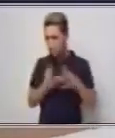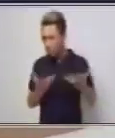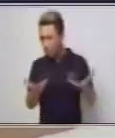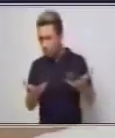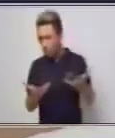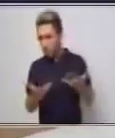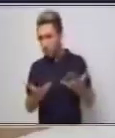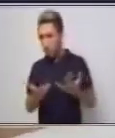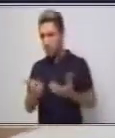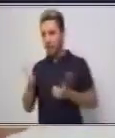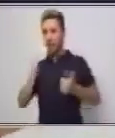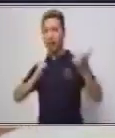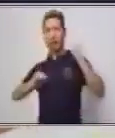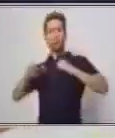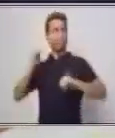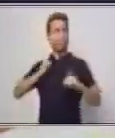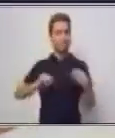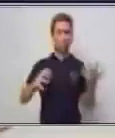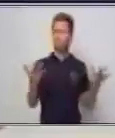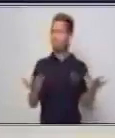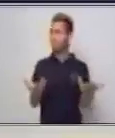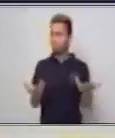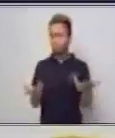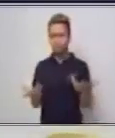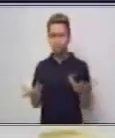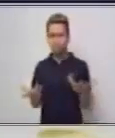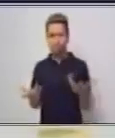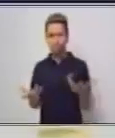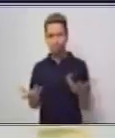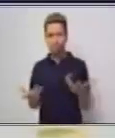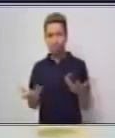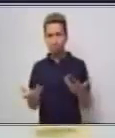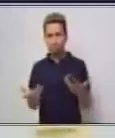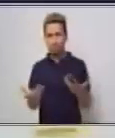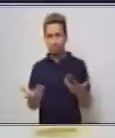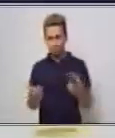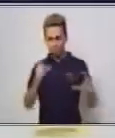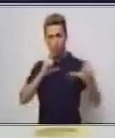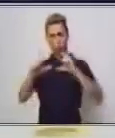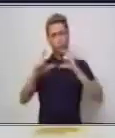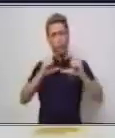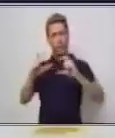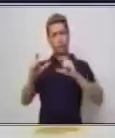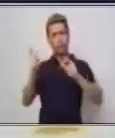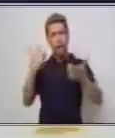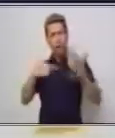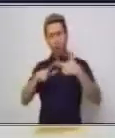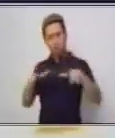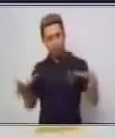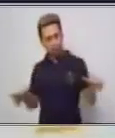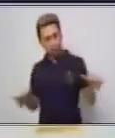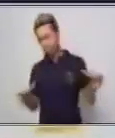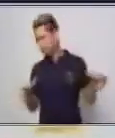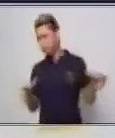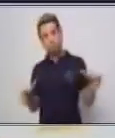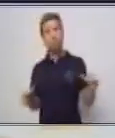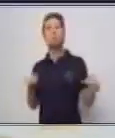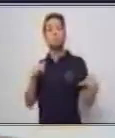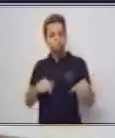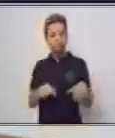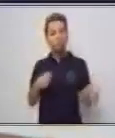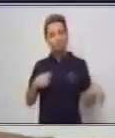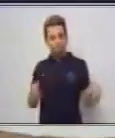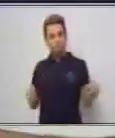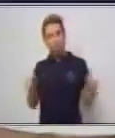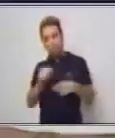¿Será de expresión artística? ¿Será de comunicación y lenguaje? ¿Podría ser? No, es de matemática. Lo